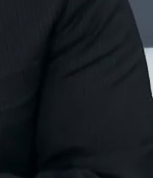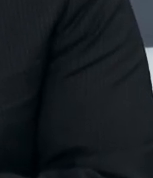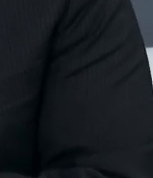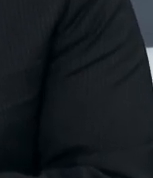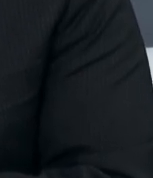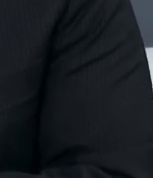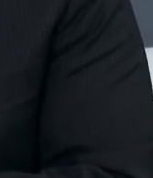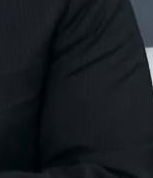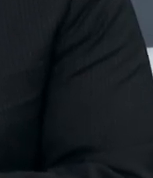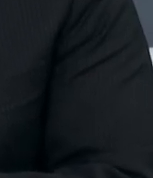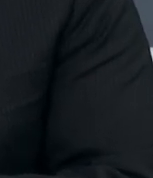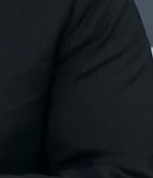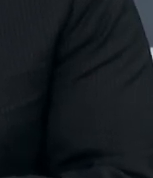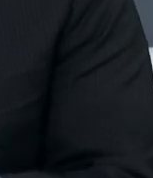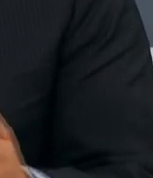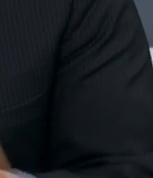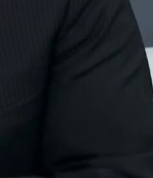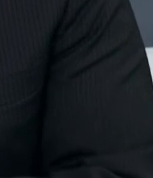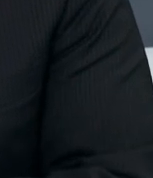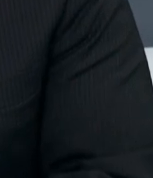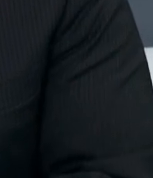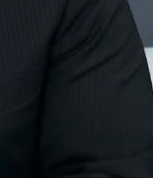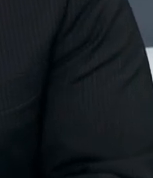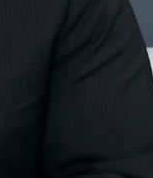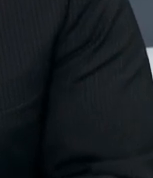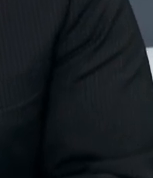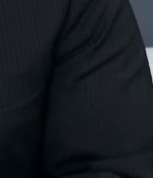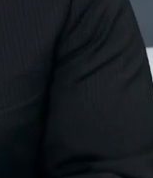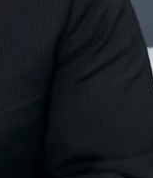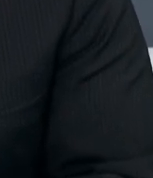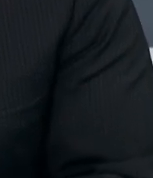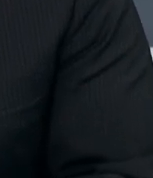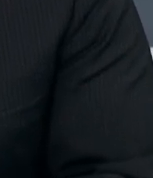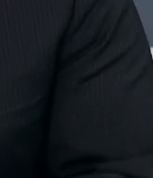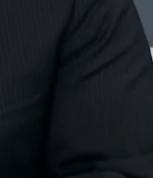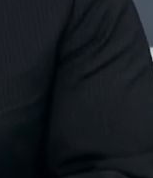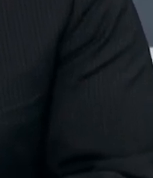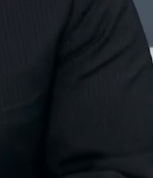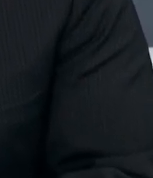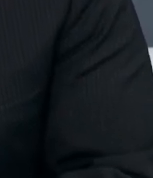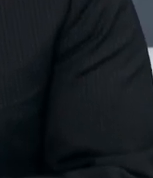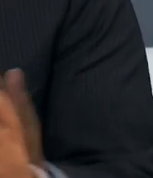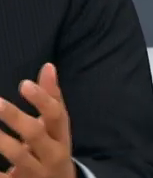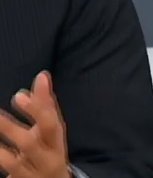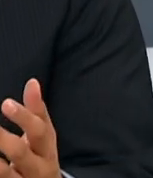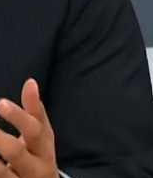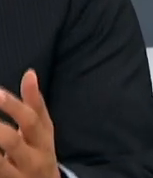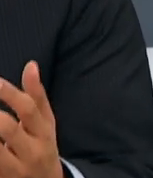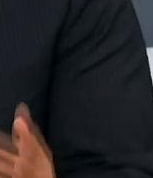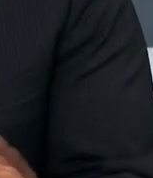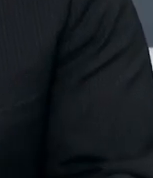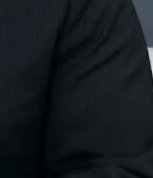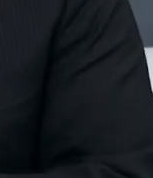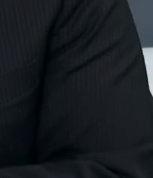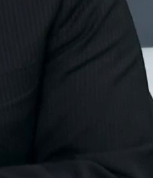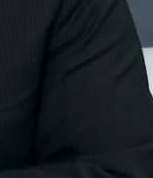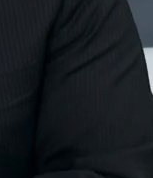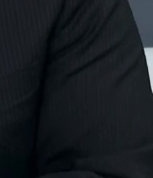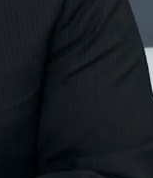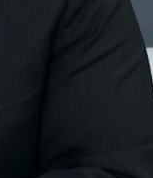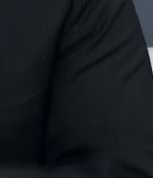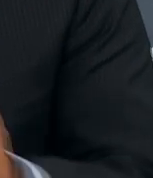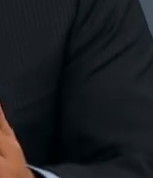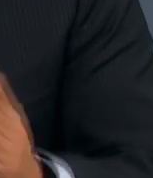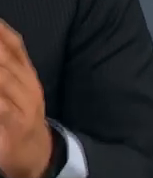Hugo López-Gatell dijo que va a ser una epidemia larga, van a ser varias semanas. Afortunadamente solo contamos con 4 muertes hasta